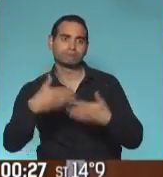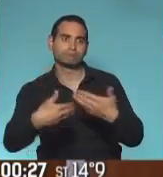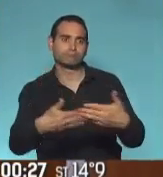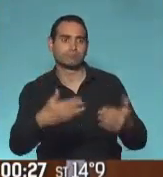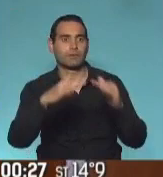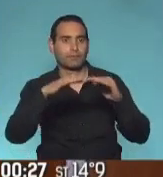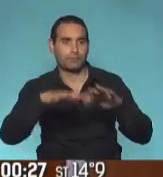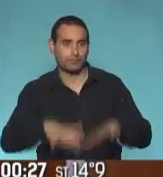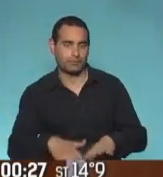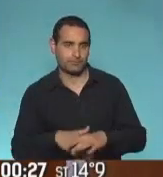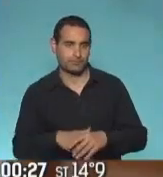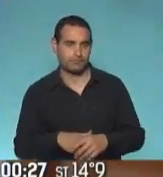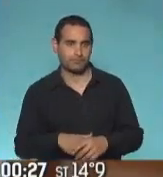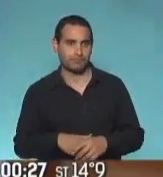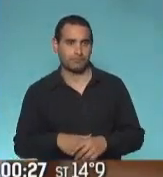calmen los mercados.